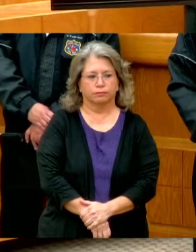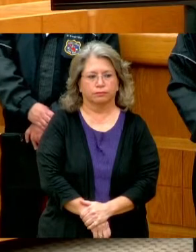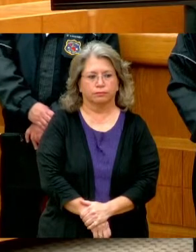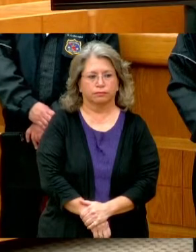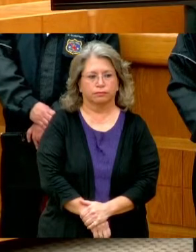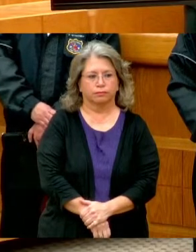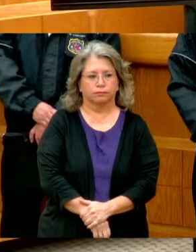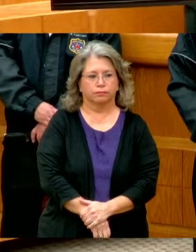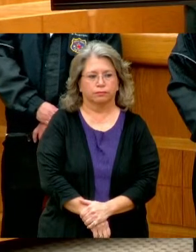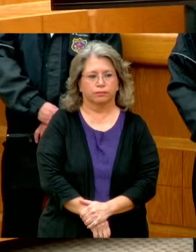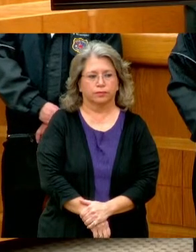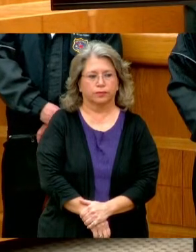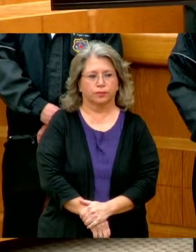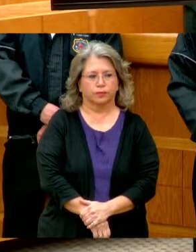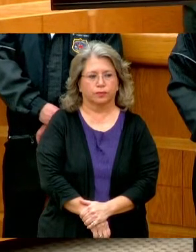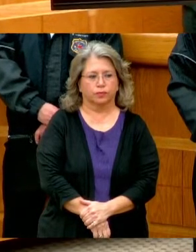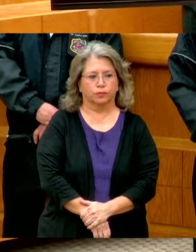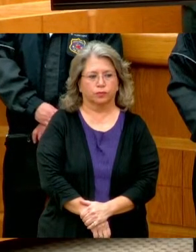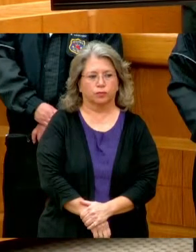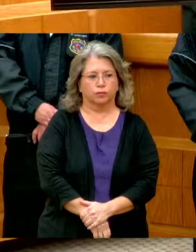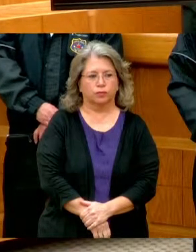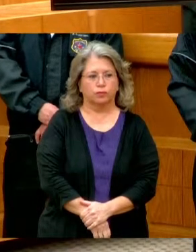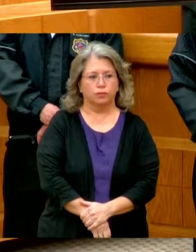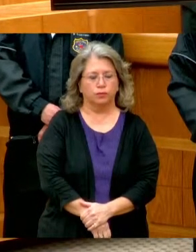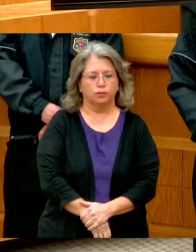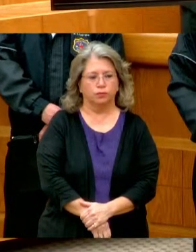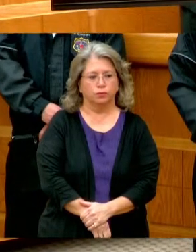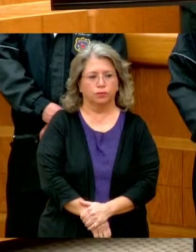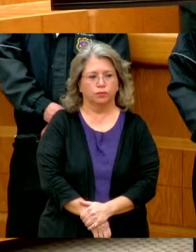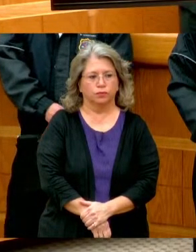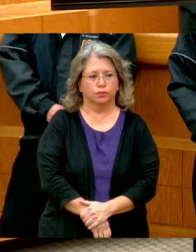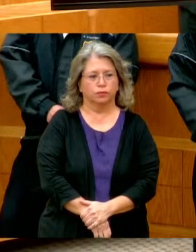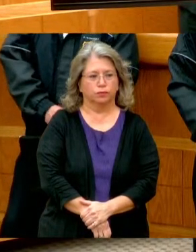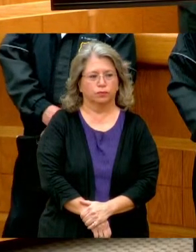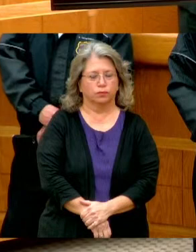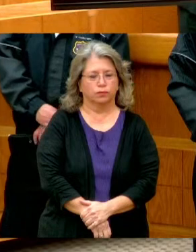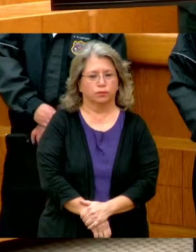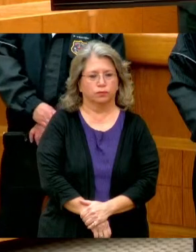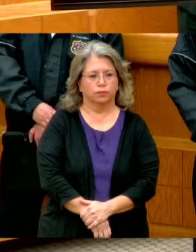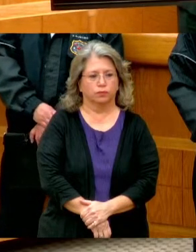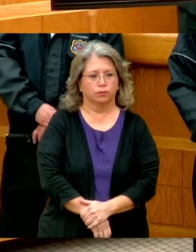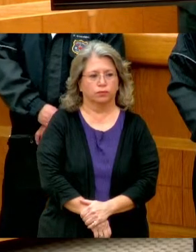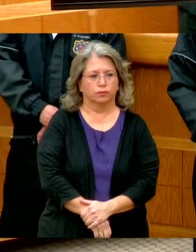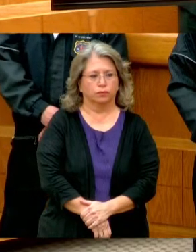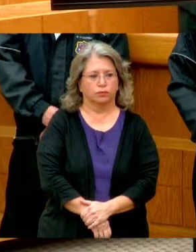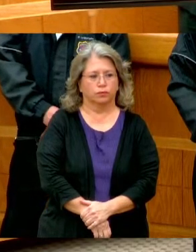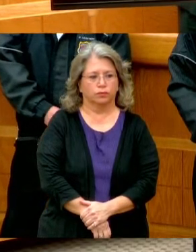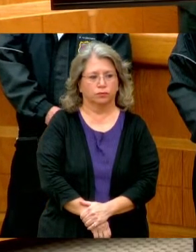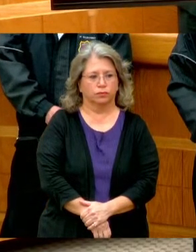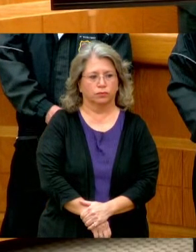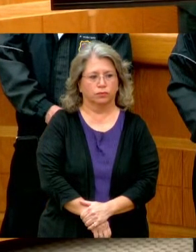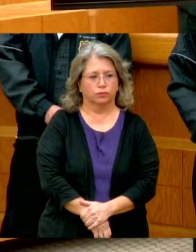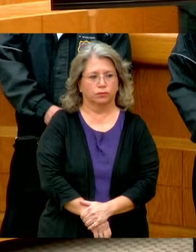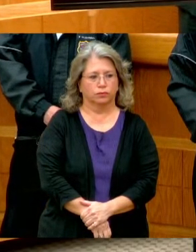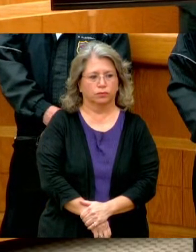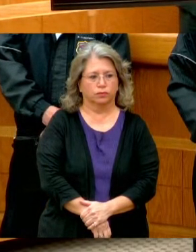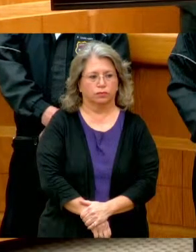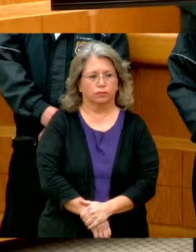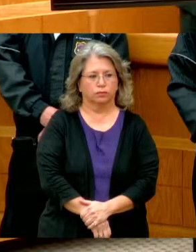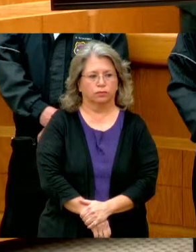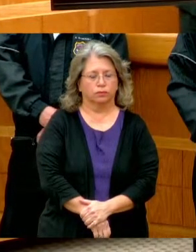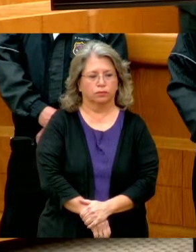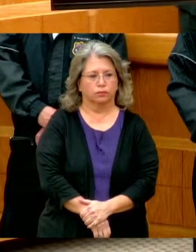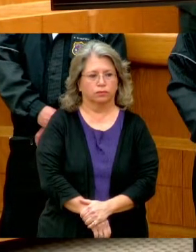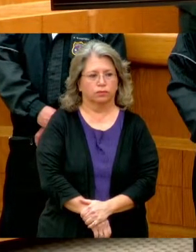el lunes 11 de enero. Le diremos quién es elegible para recibir esta ronda de vacunas, su administración, los lugares donde se van a administrar,